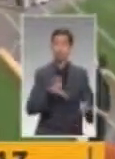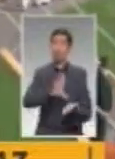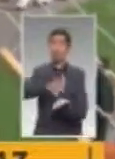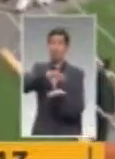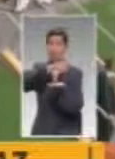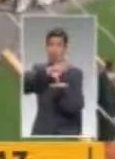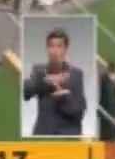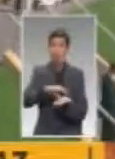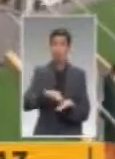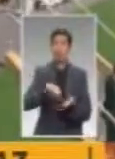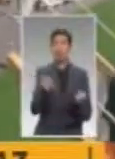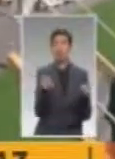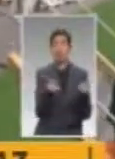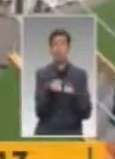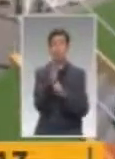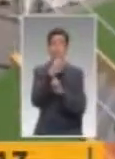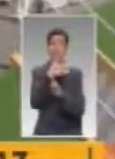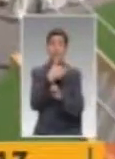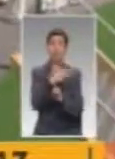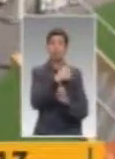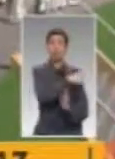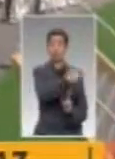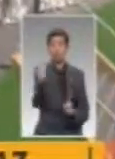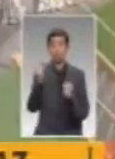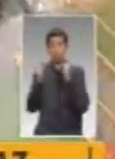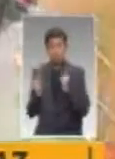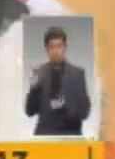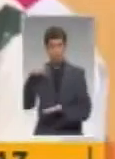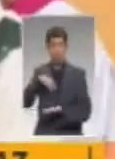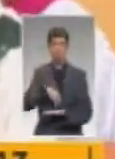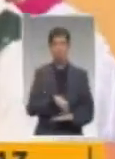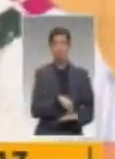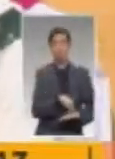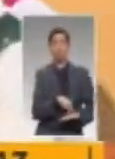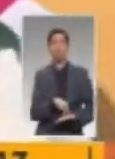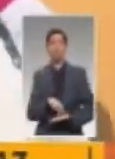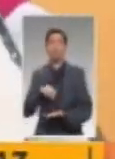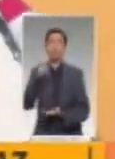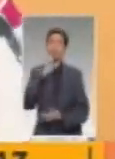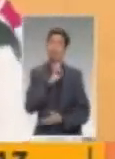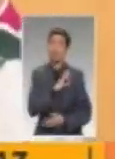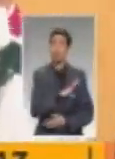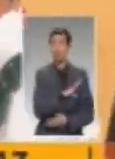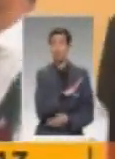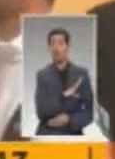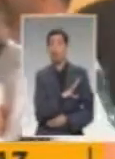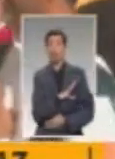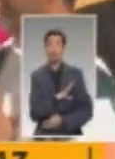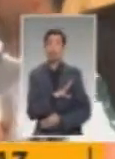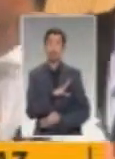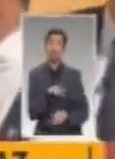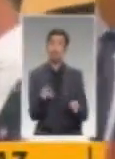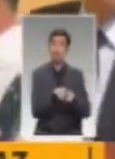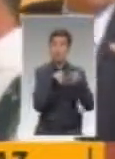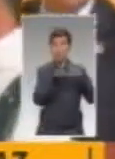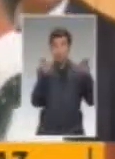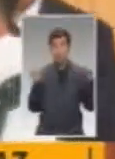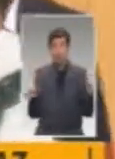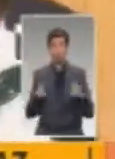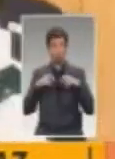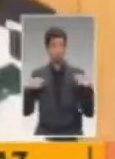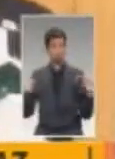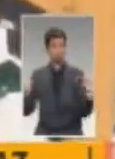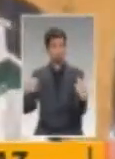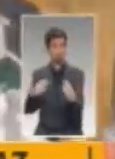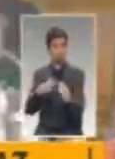la justicia, una misa que va a presidir el Papa Francisco. Esta es su actividad, una de las actividades principales